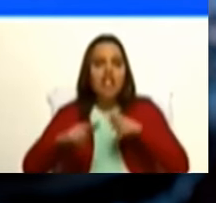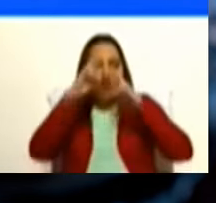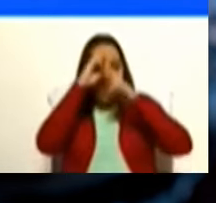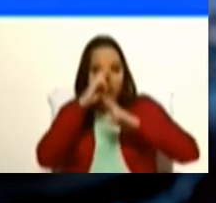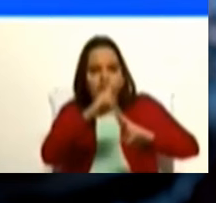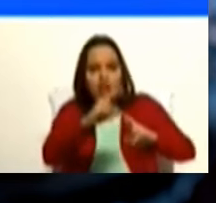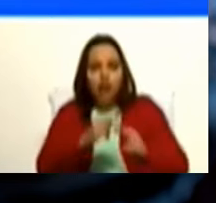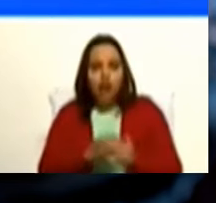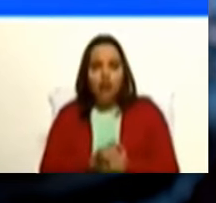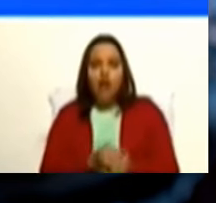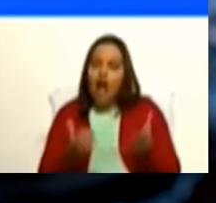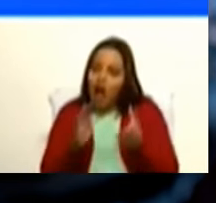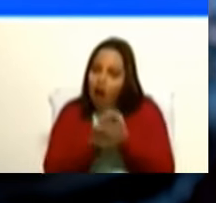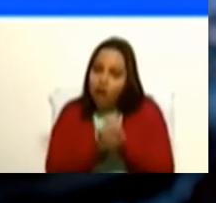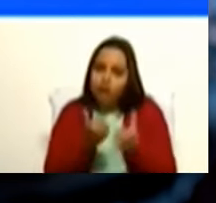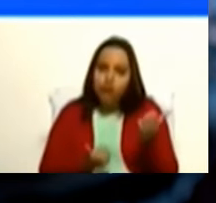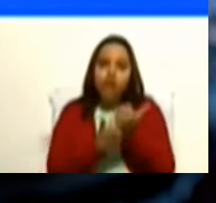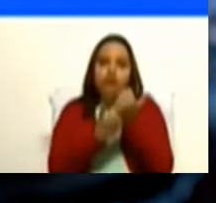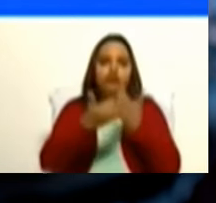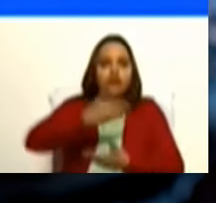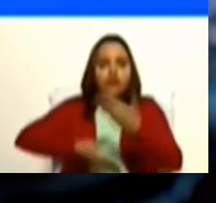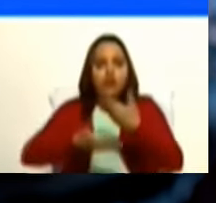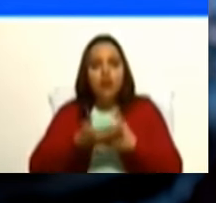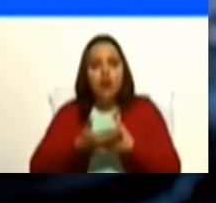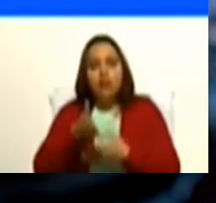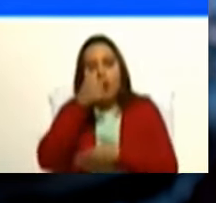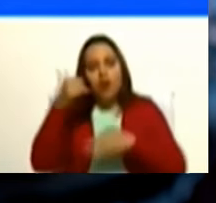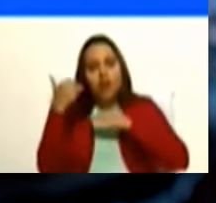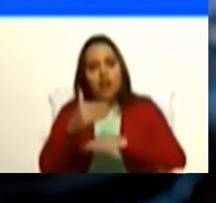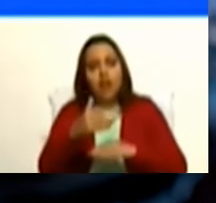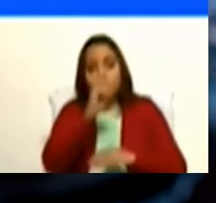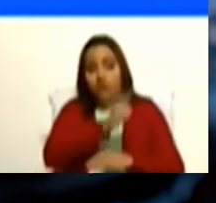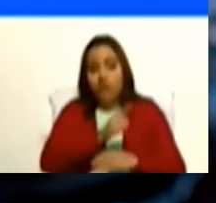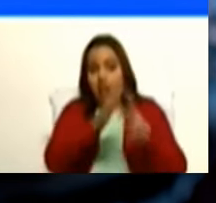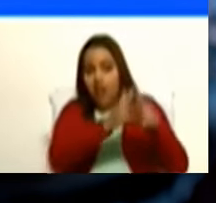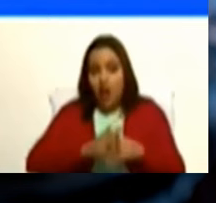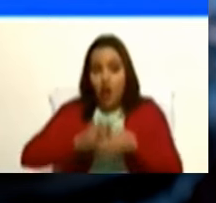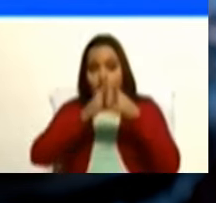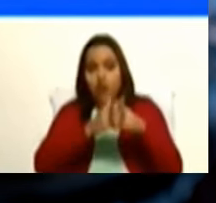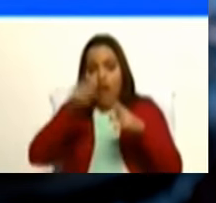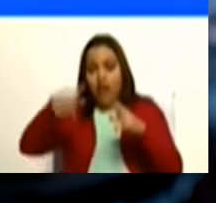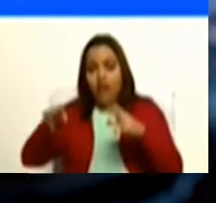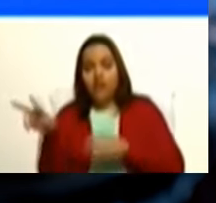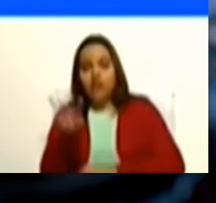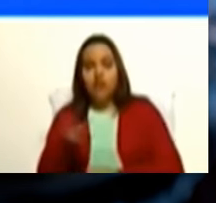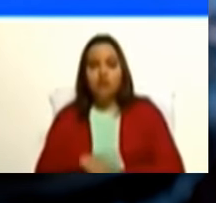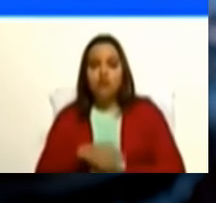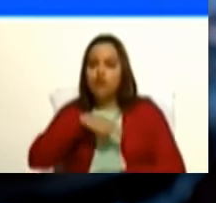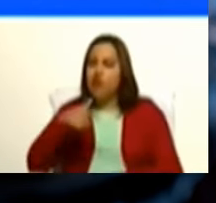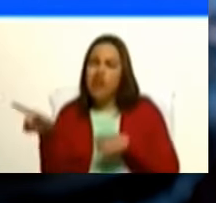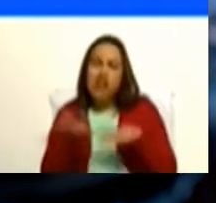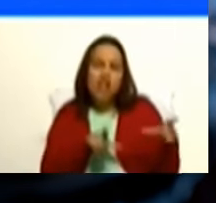respeto, colaboración al máximo nivel entre Estados Unidos y Venezuela. Estamos